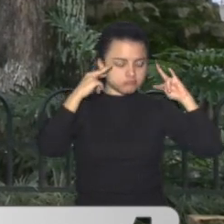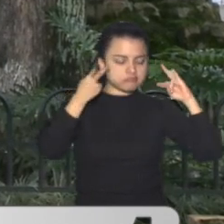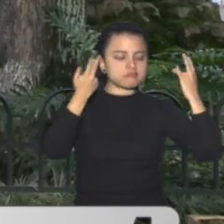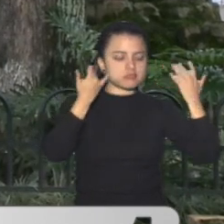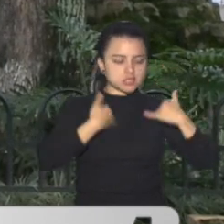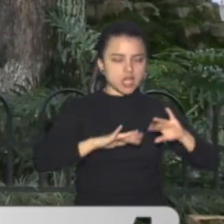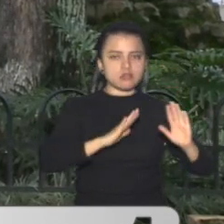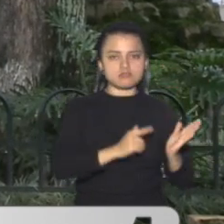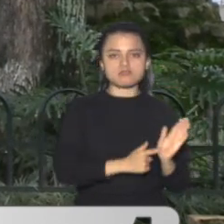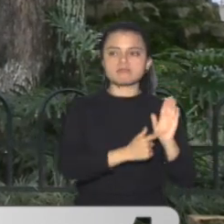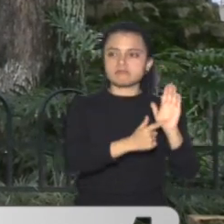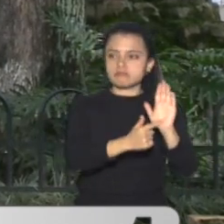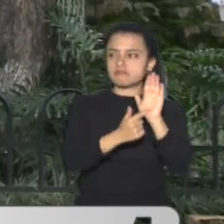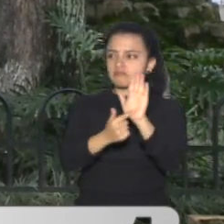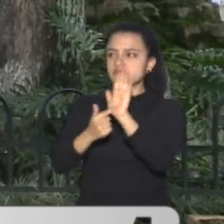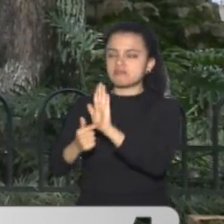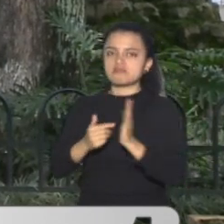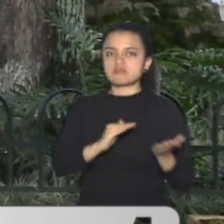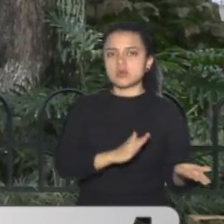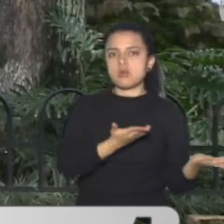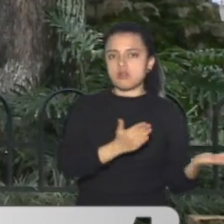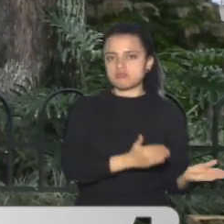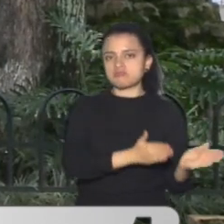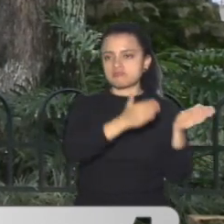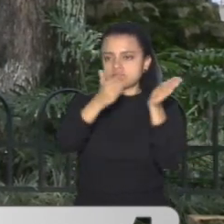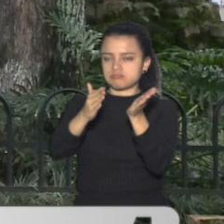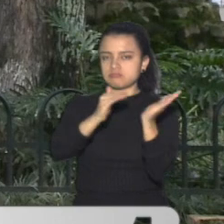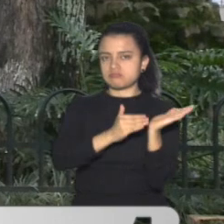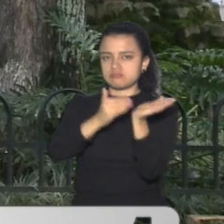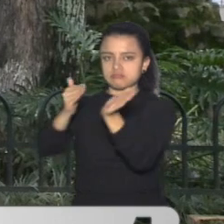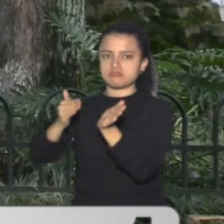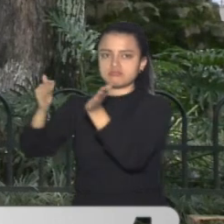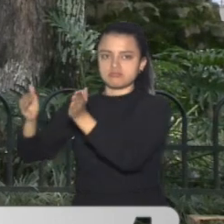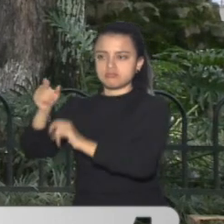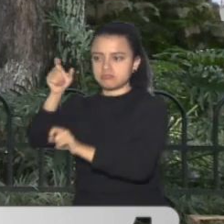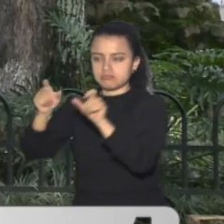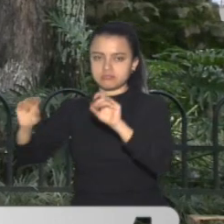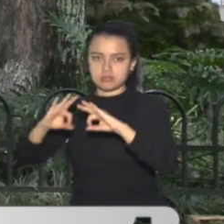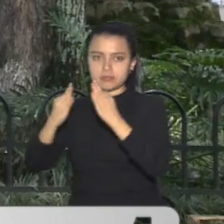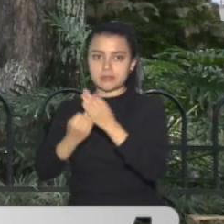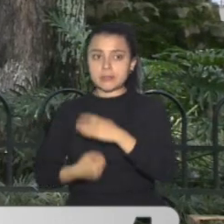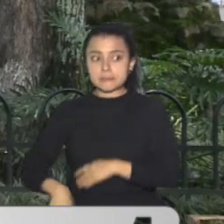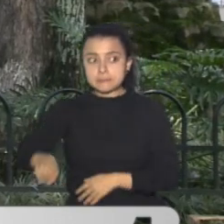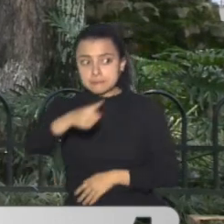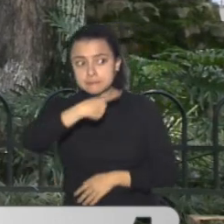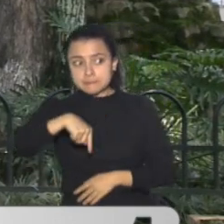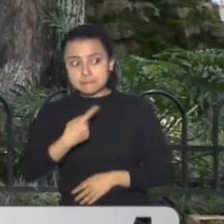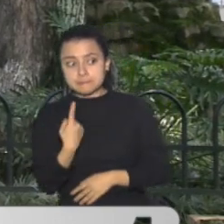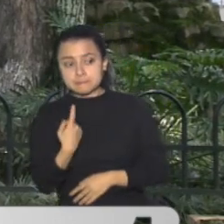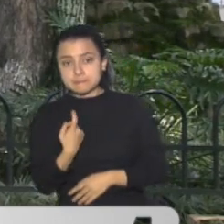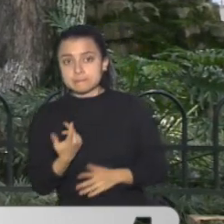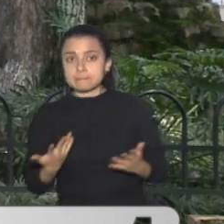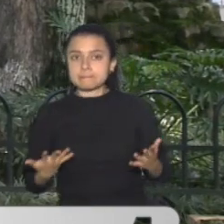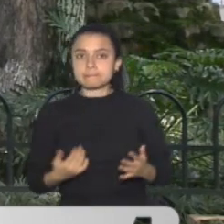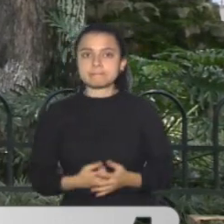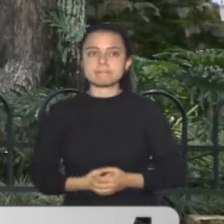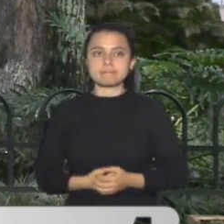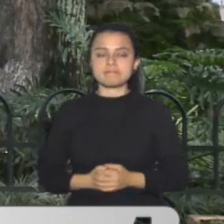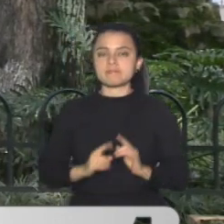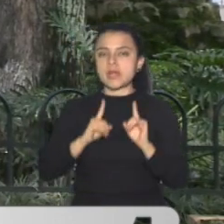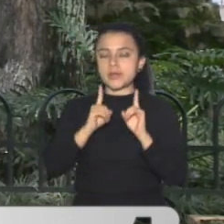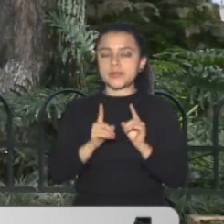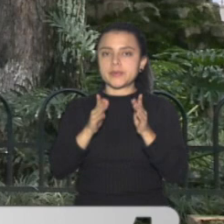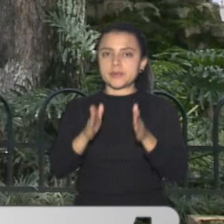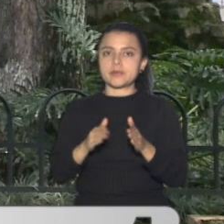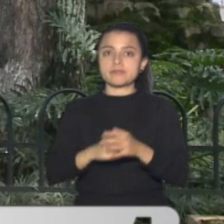instituto colombiano de medicina legal otros están a la espera de que sean reclamados por parte de sus parientes para darles cristiana sepultura las